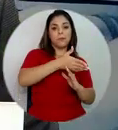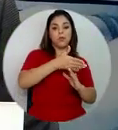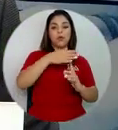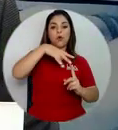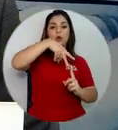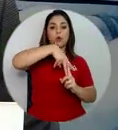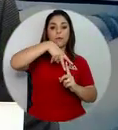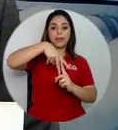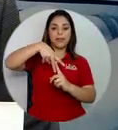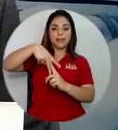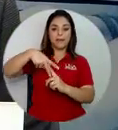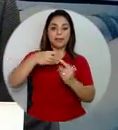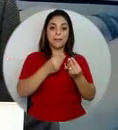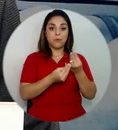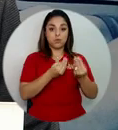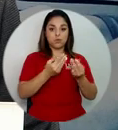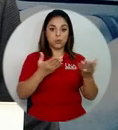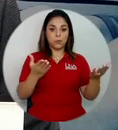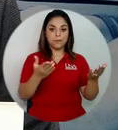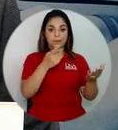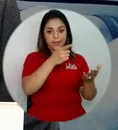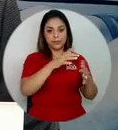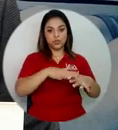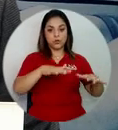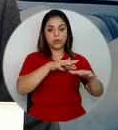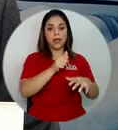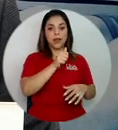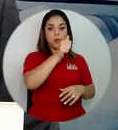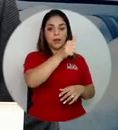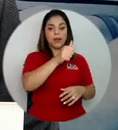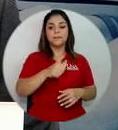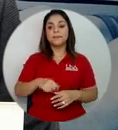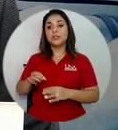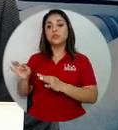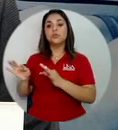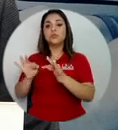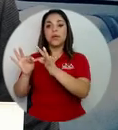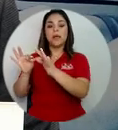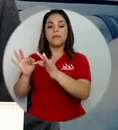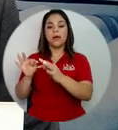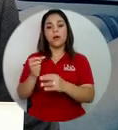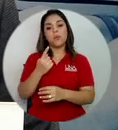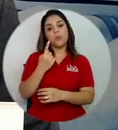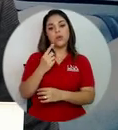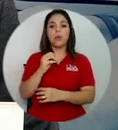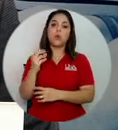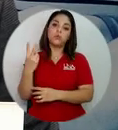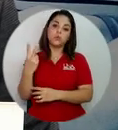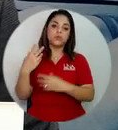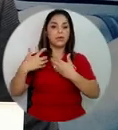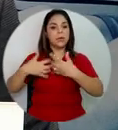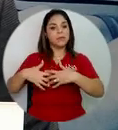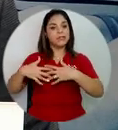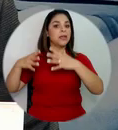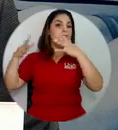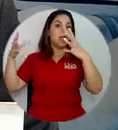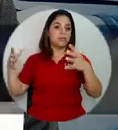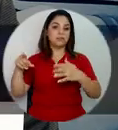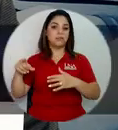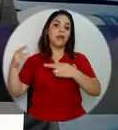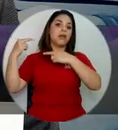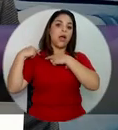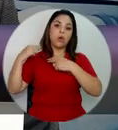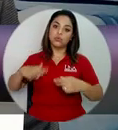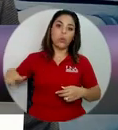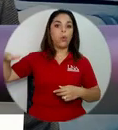producción, toda la zona de Alajuela, y en Turrialba generalmente son 1 o 2 empresas, ¿verdad?, grandes las